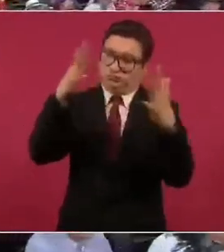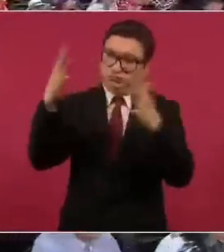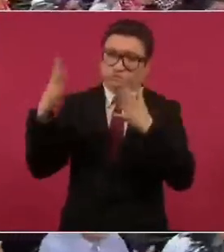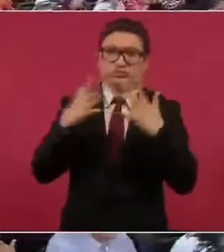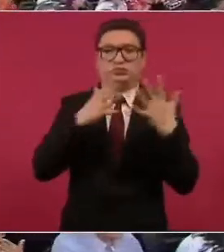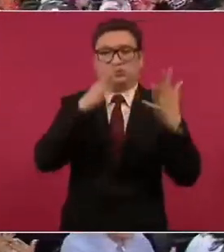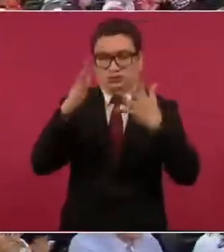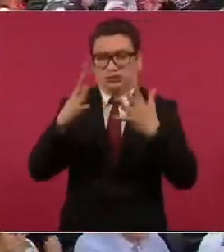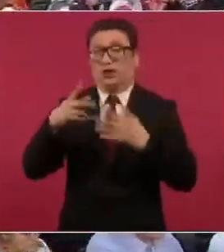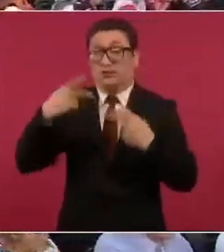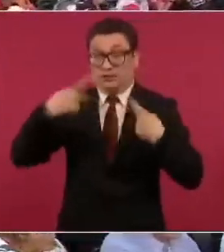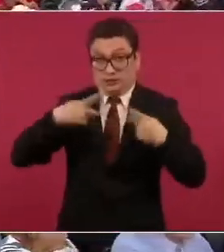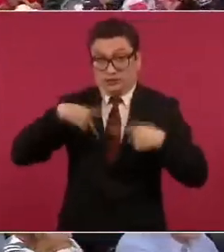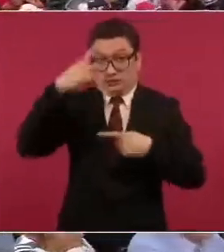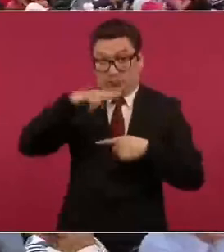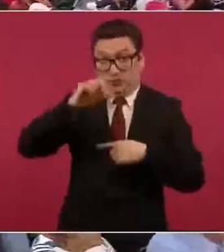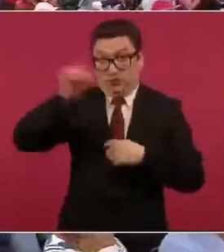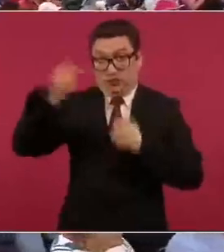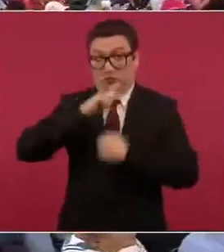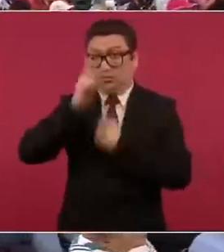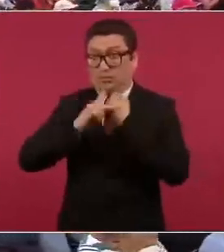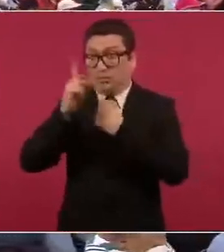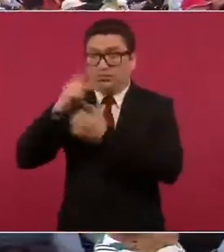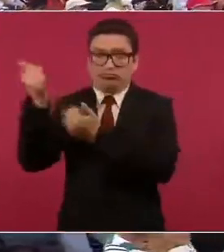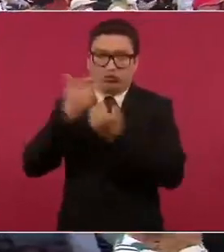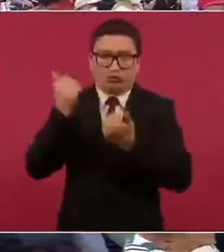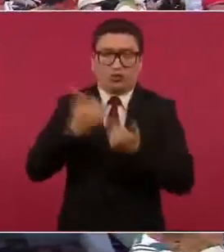a nuestros paisanos,